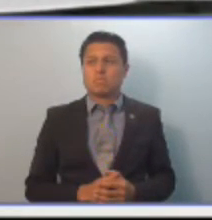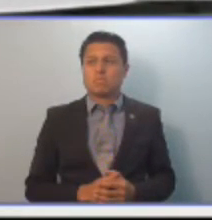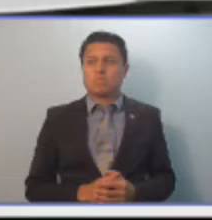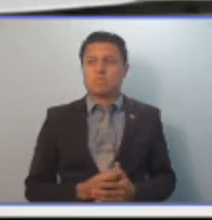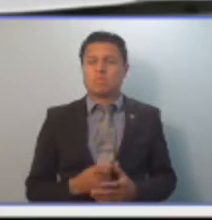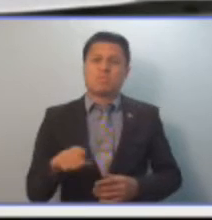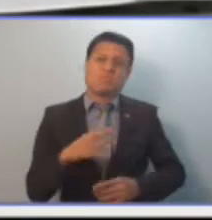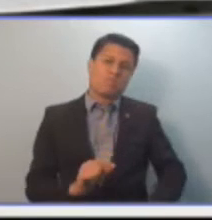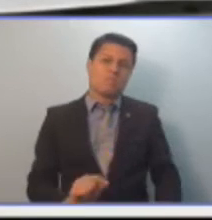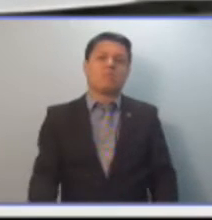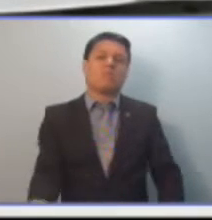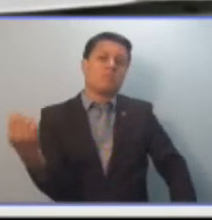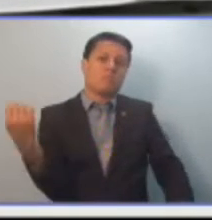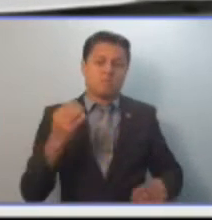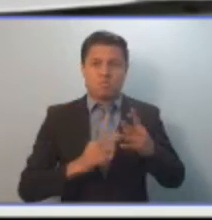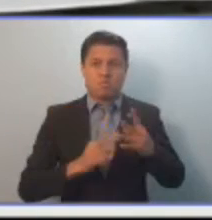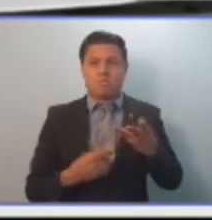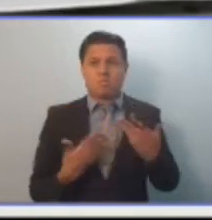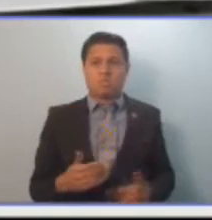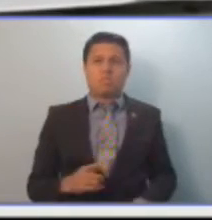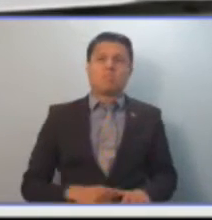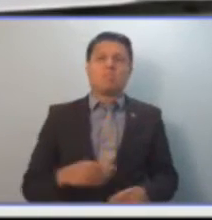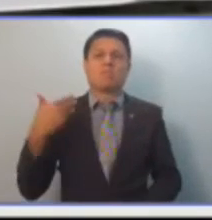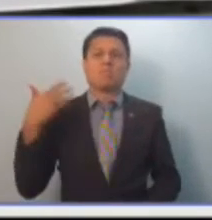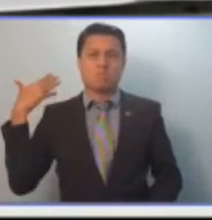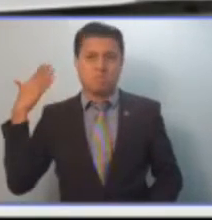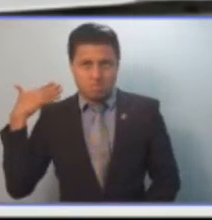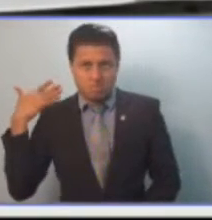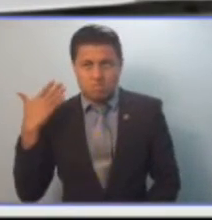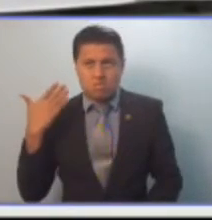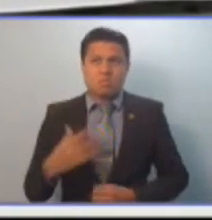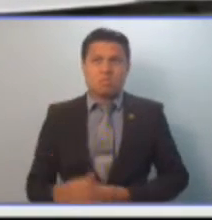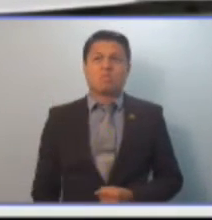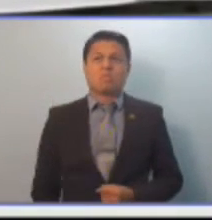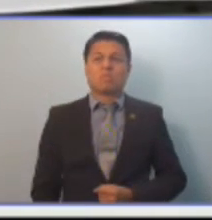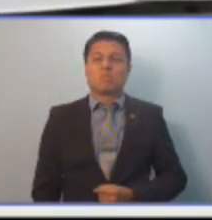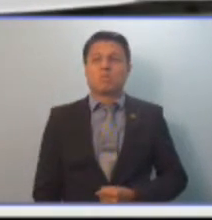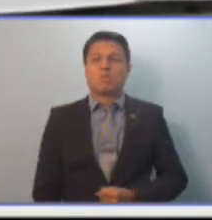Esos derechos en aquel momento